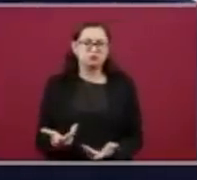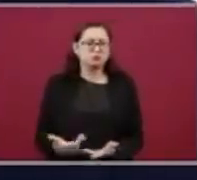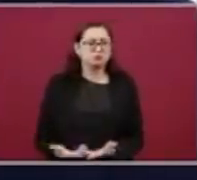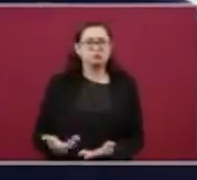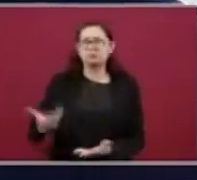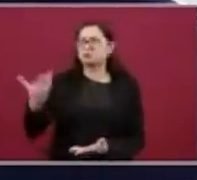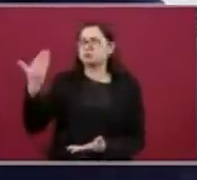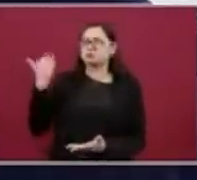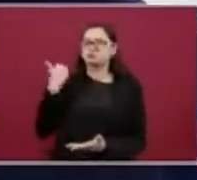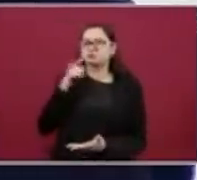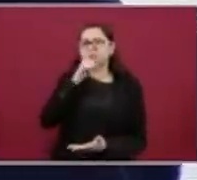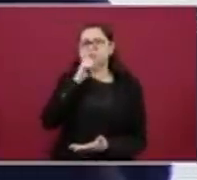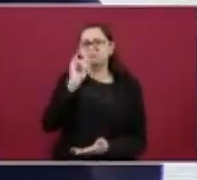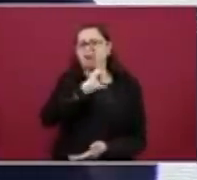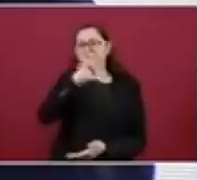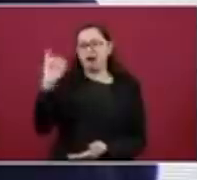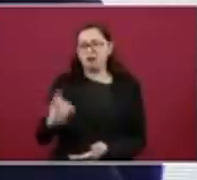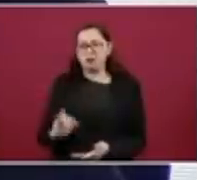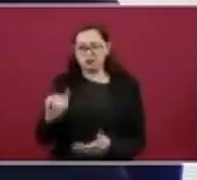de México